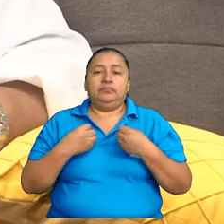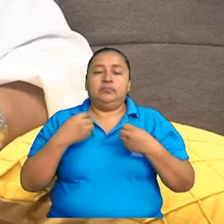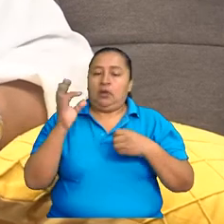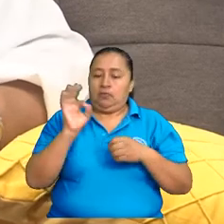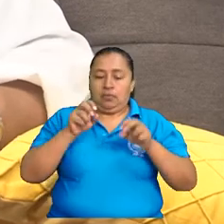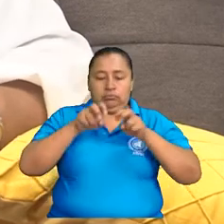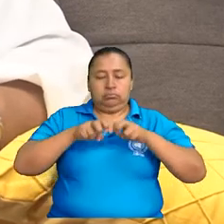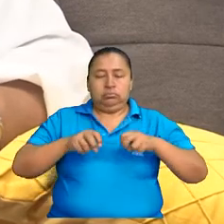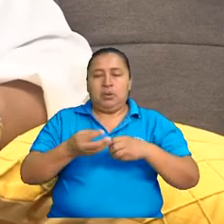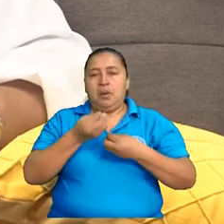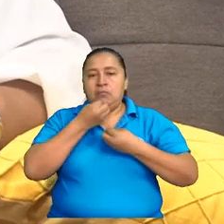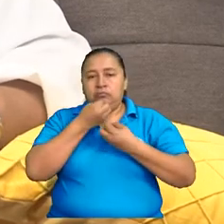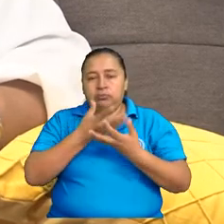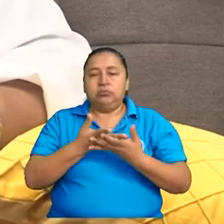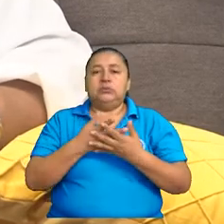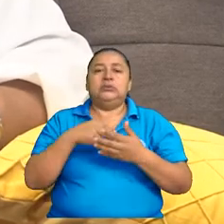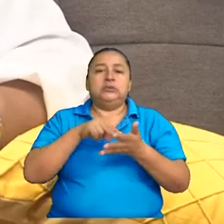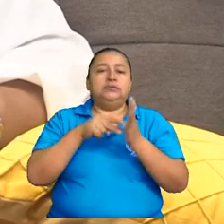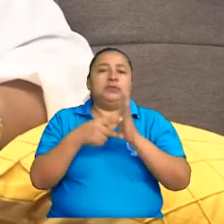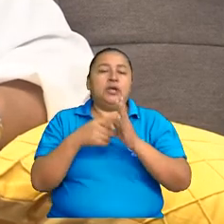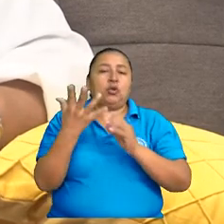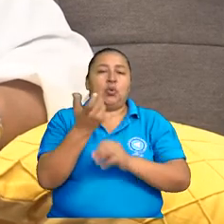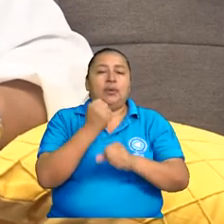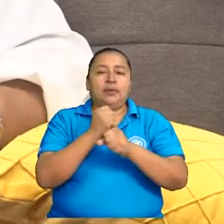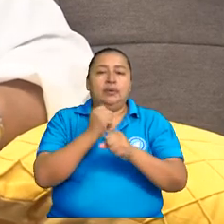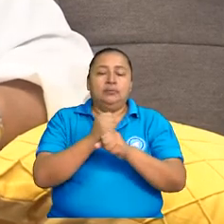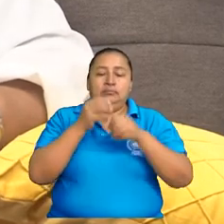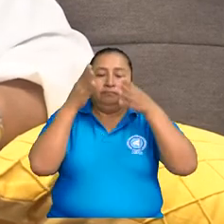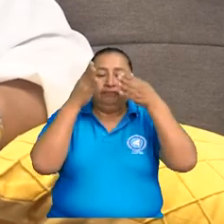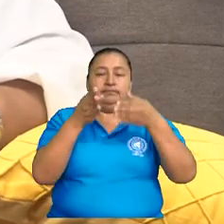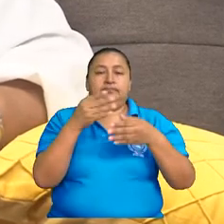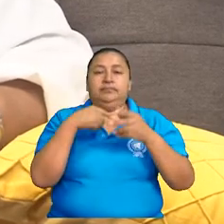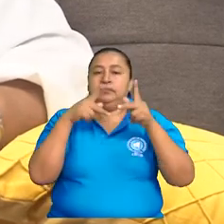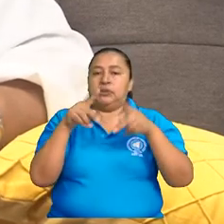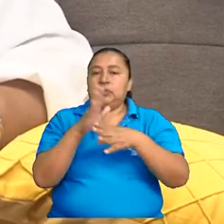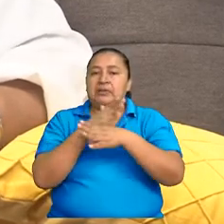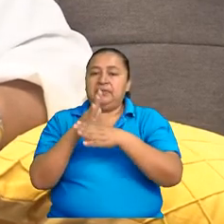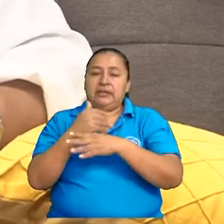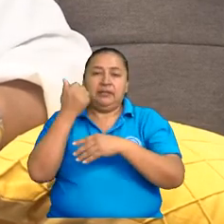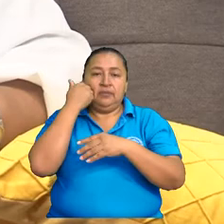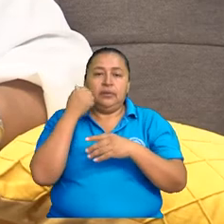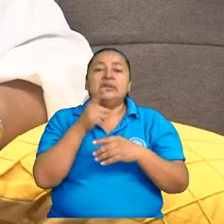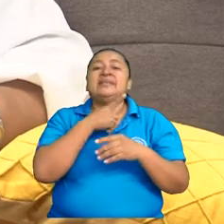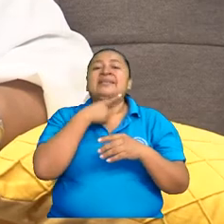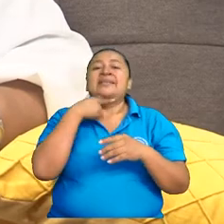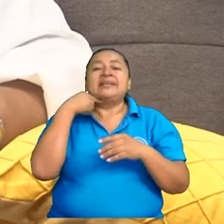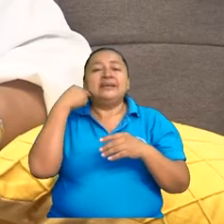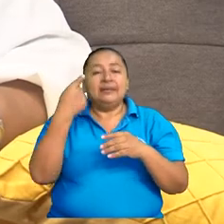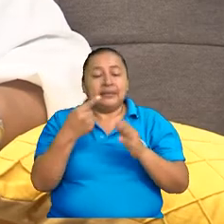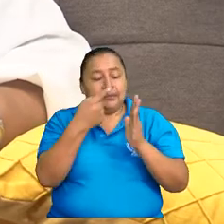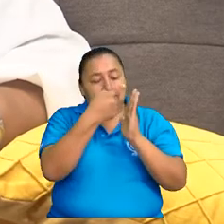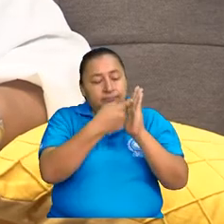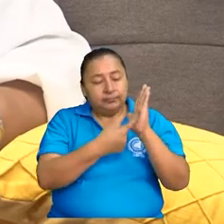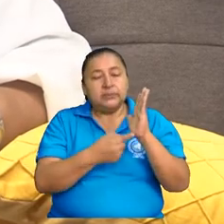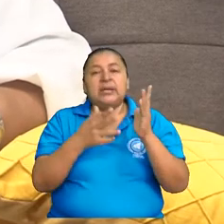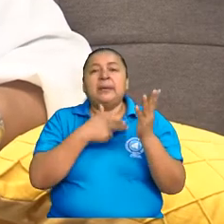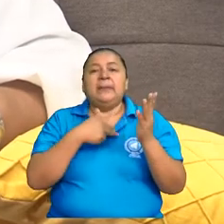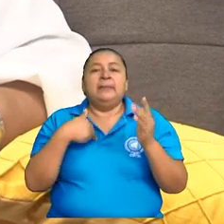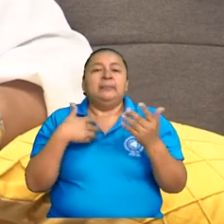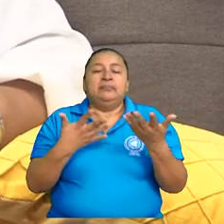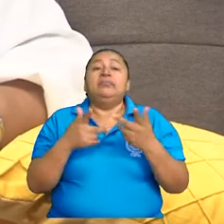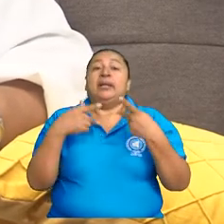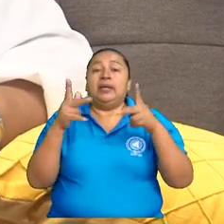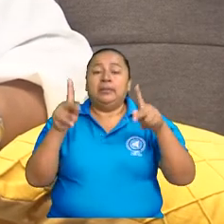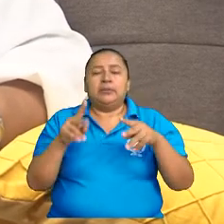formal indica, ¿no?, todo el esfuerzo que se está haciendo en el abordaje de los casos, el reporte real de lo que está aconteciendo para que nuestra población